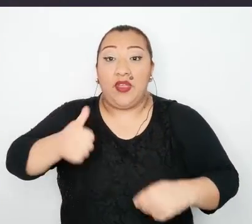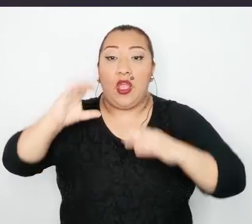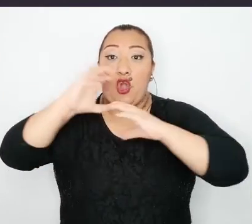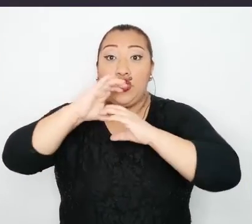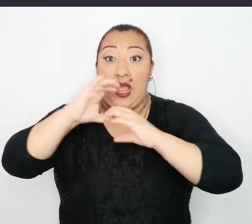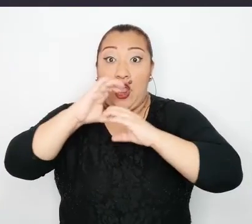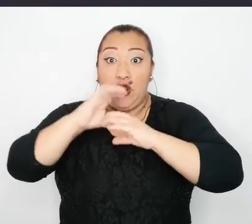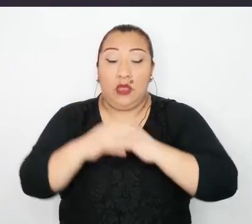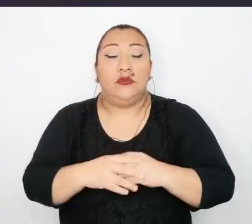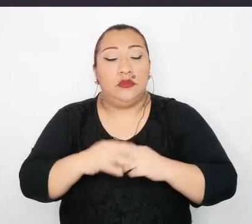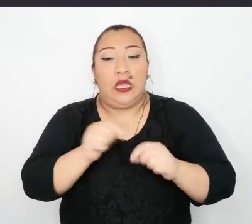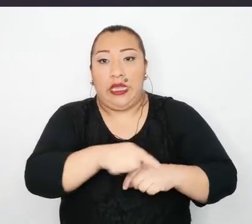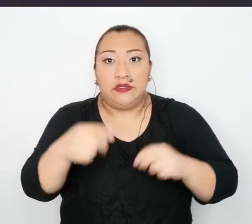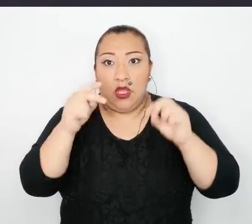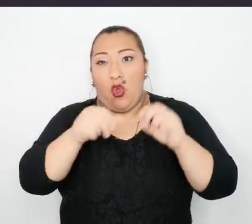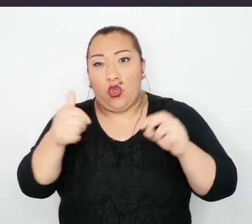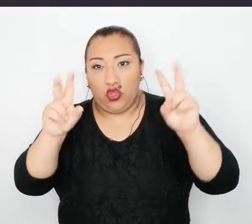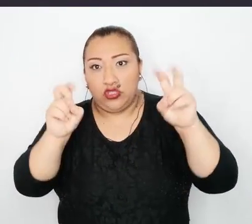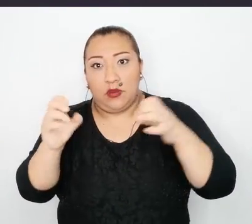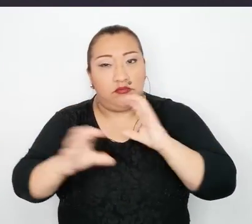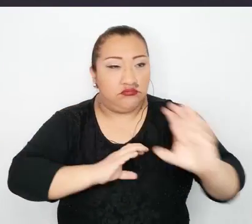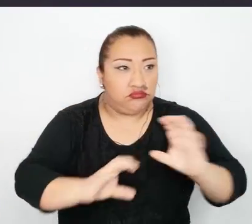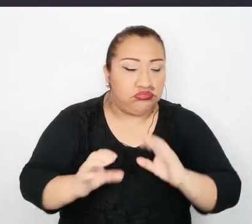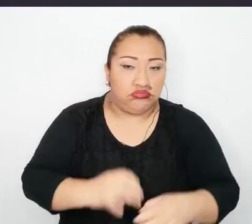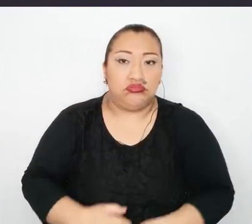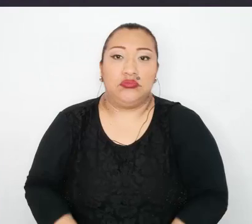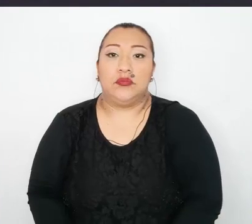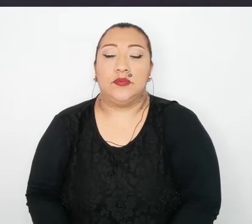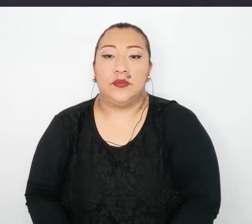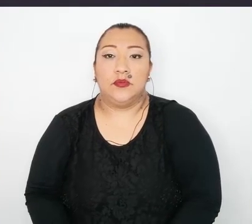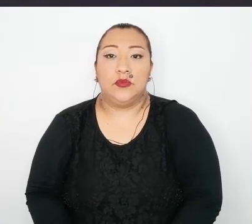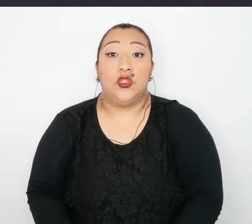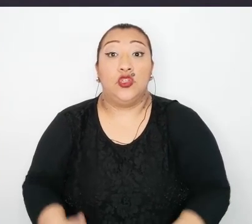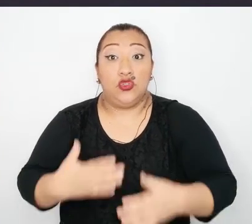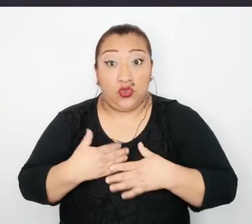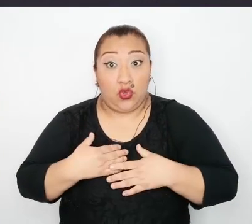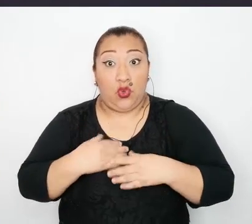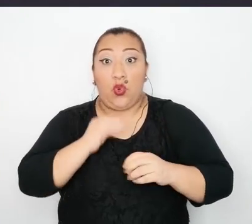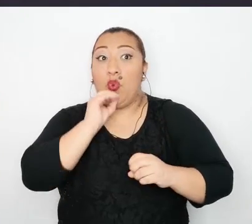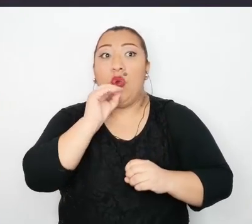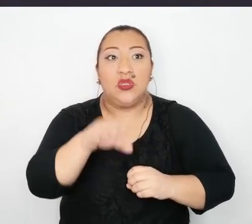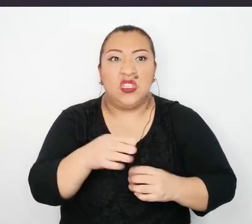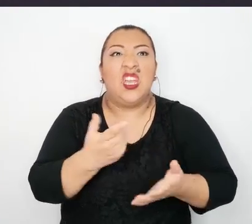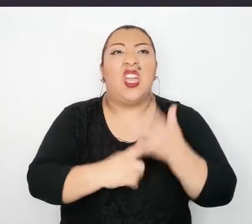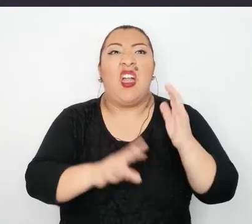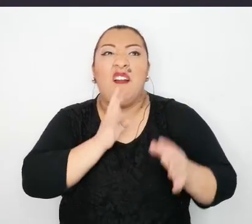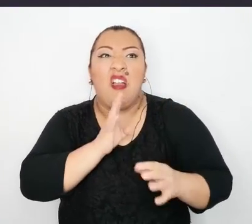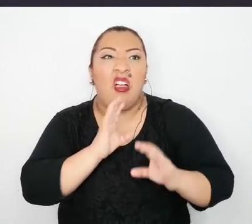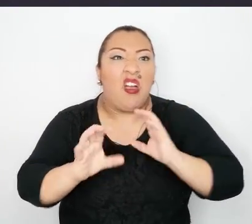el Contralor de esto y otros temas. No voy a revelar